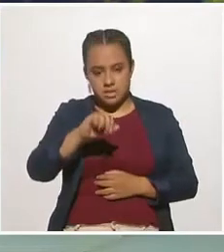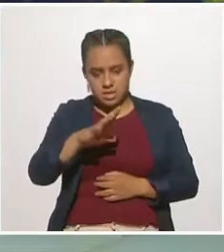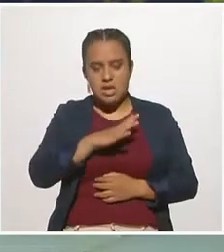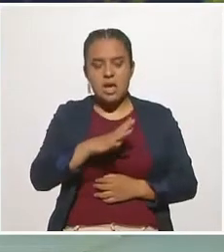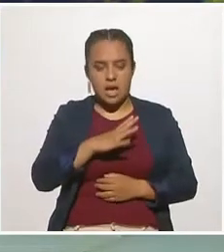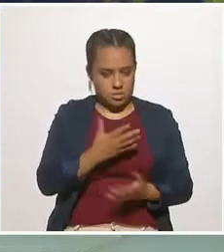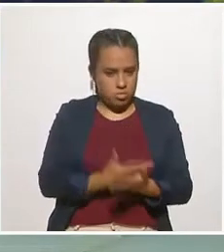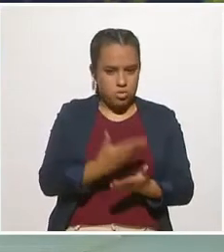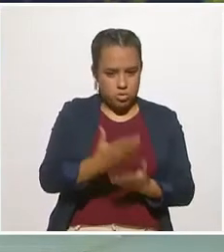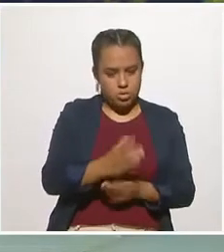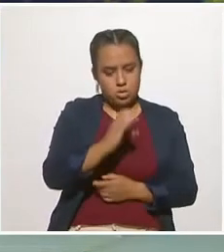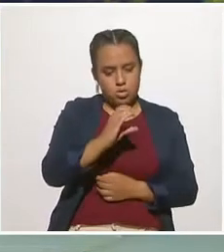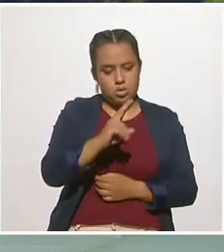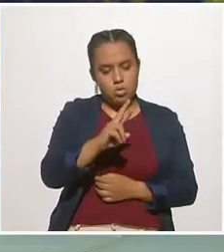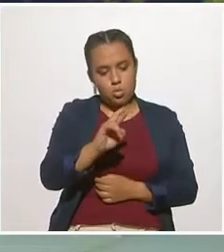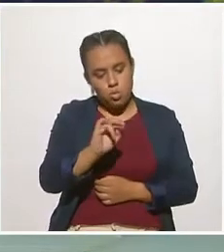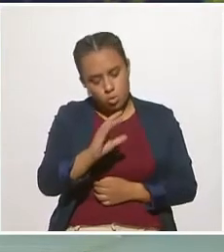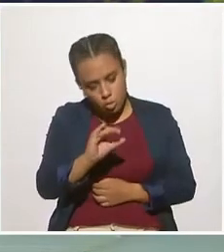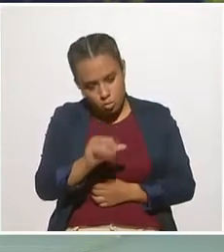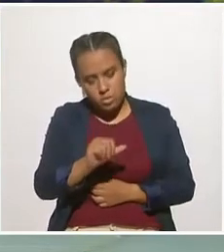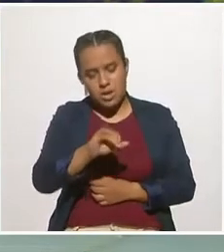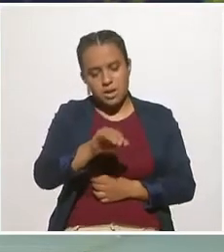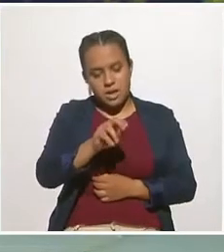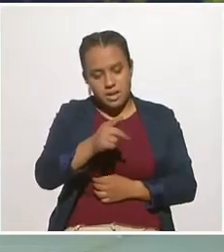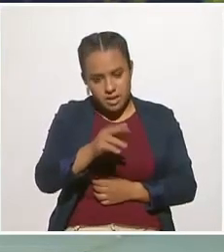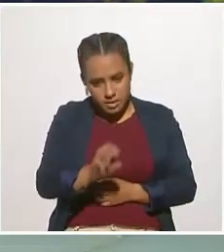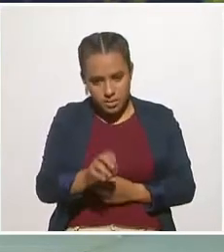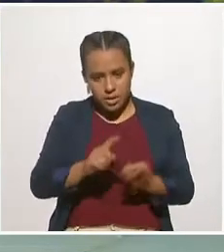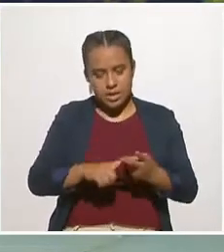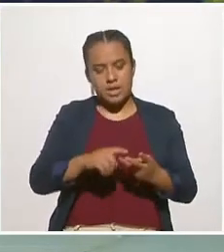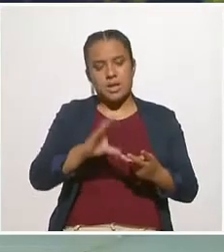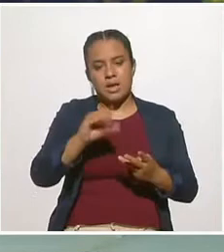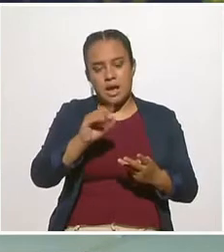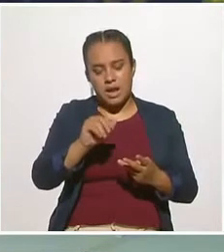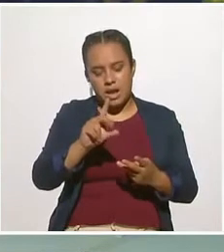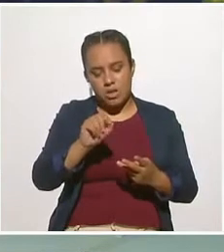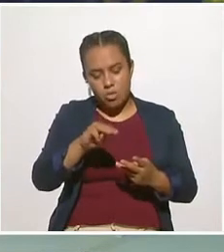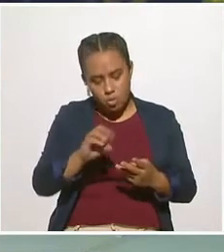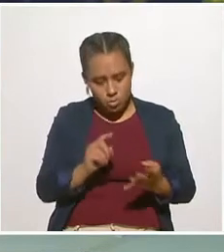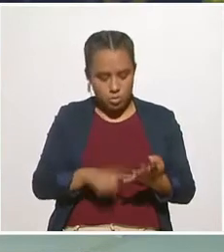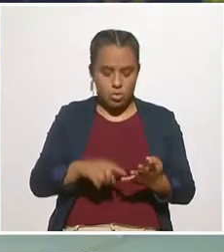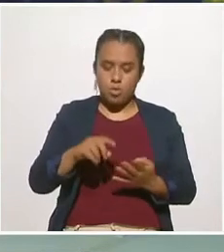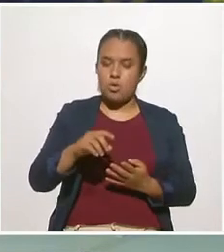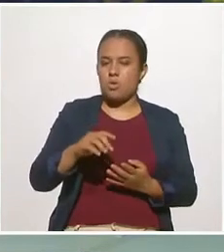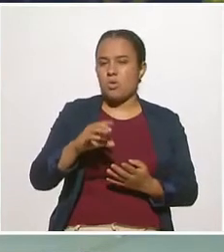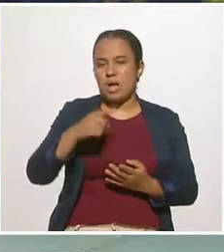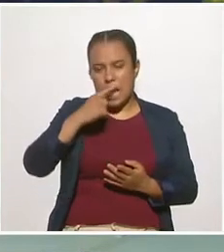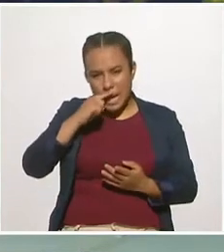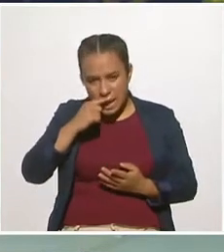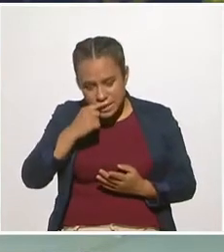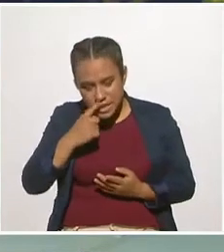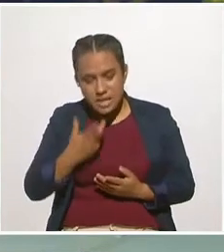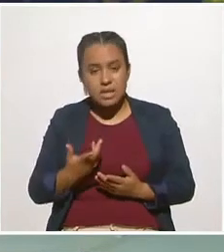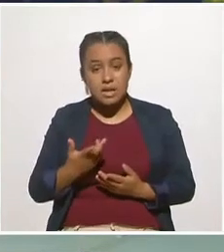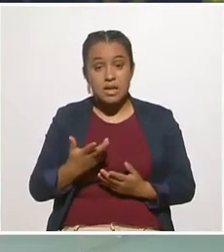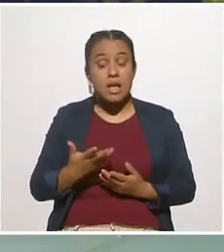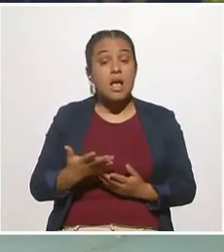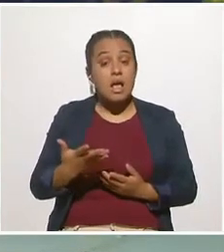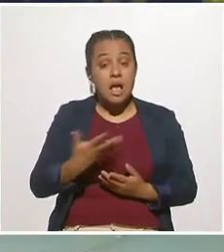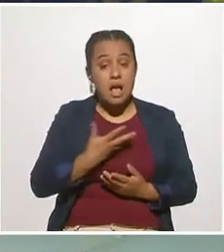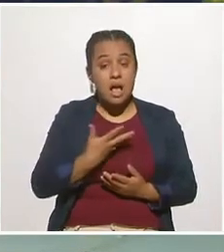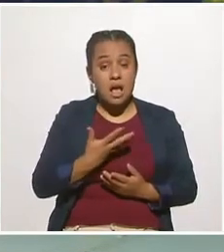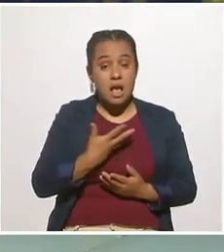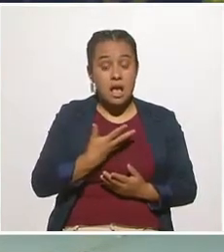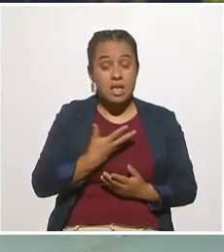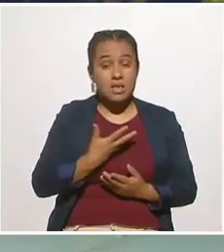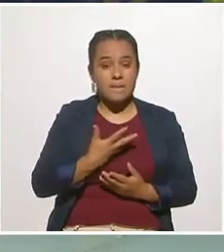con jengibre, cardamomo, canela, pimienta, que al final, si ustedes se fijan, son sustancias como que vienen de